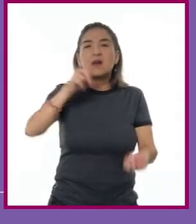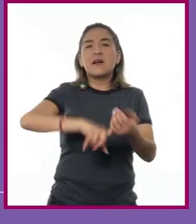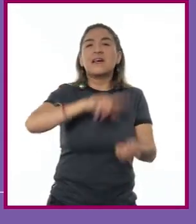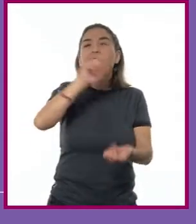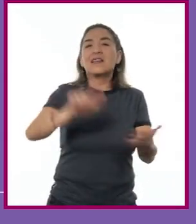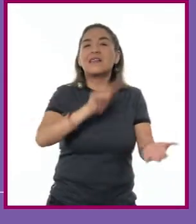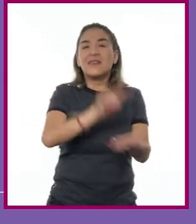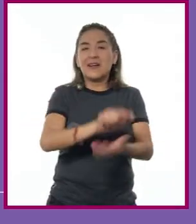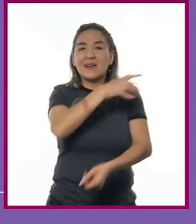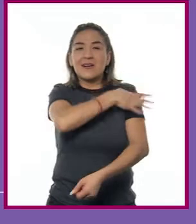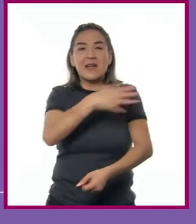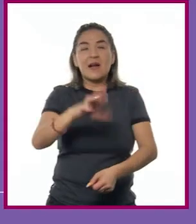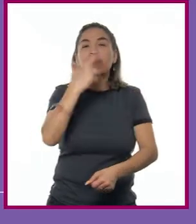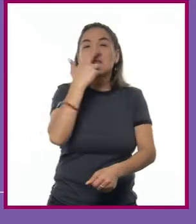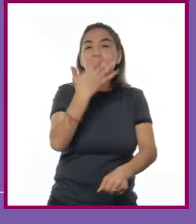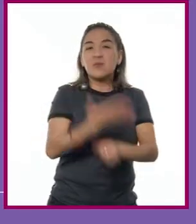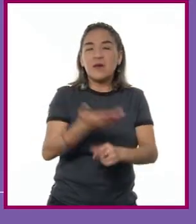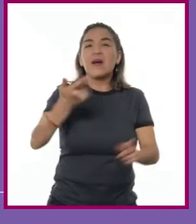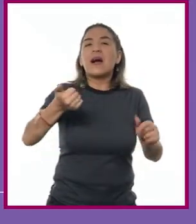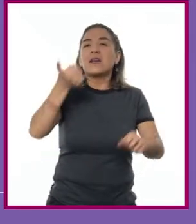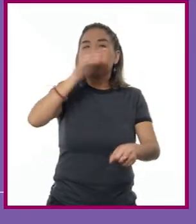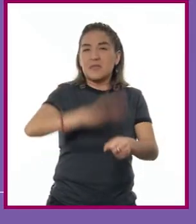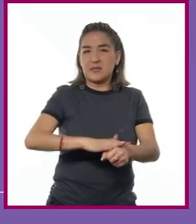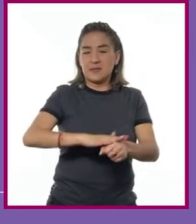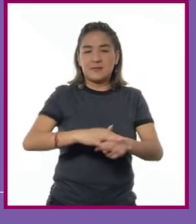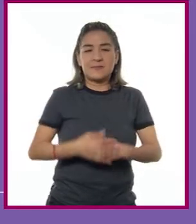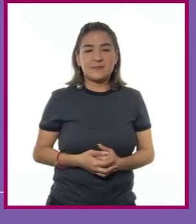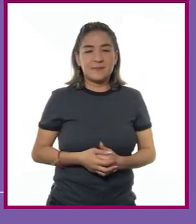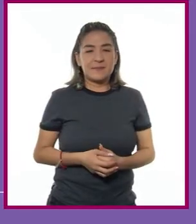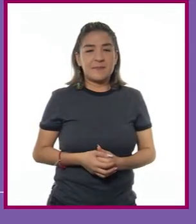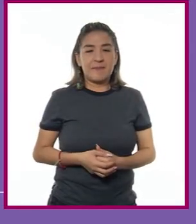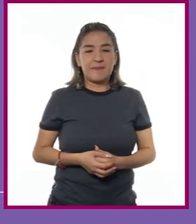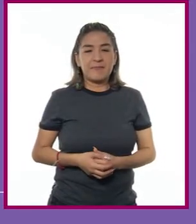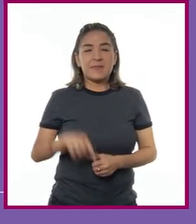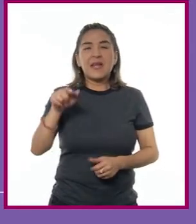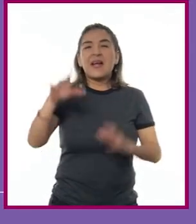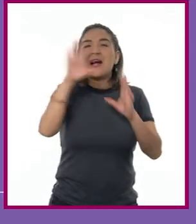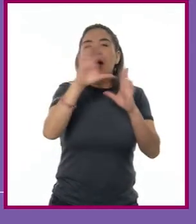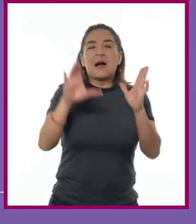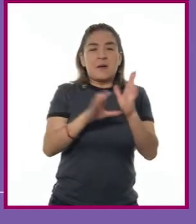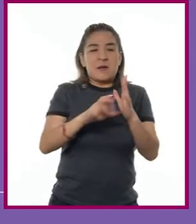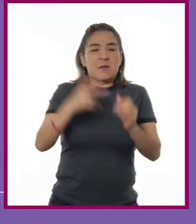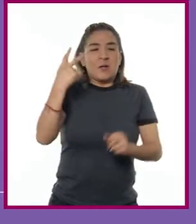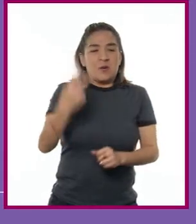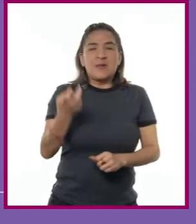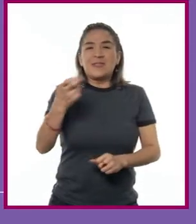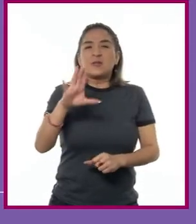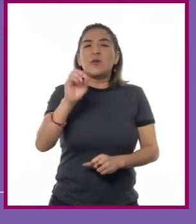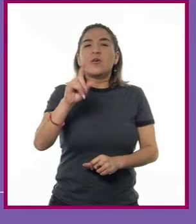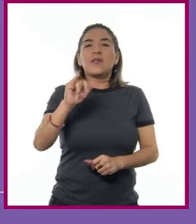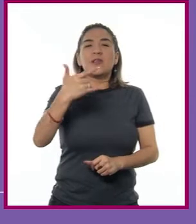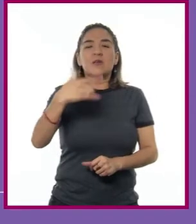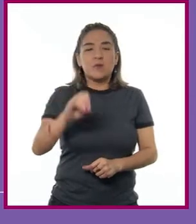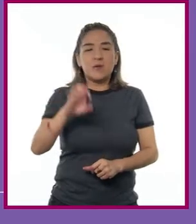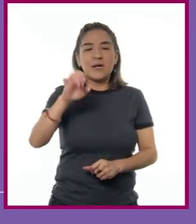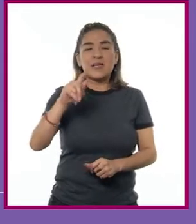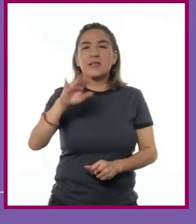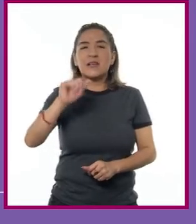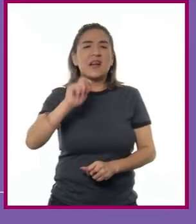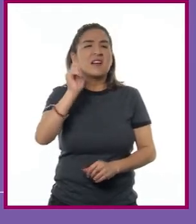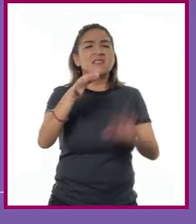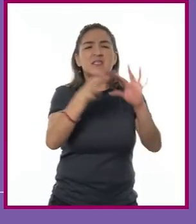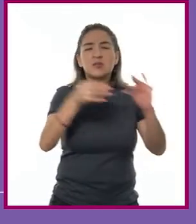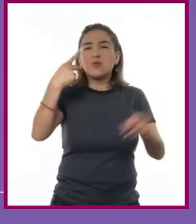Ley General de Responsabilidades Administrativas. En el capítulo 2 del Código de Ética se habla de los